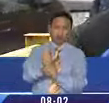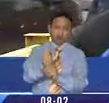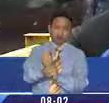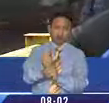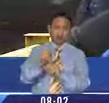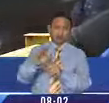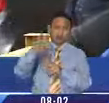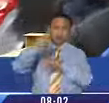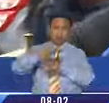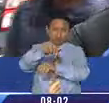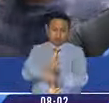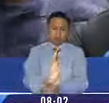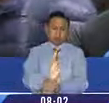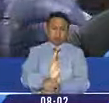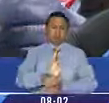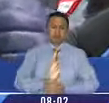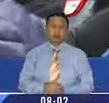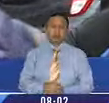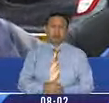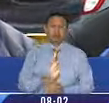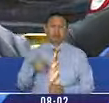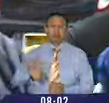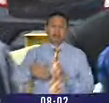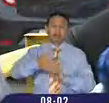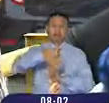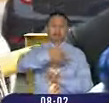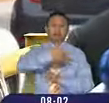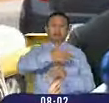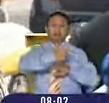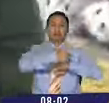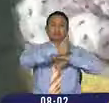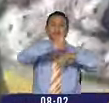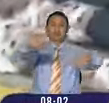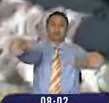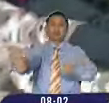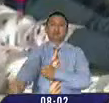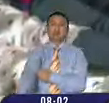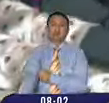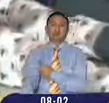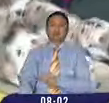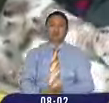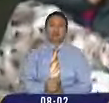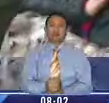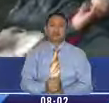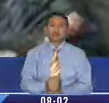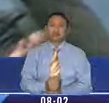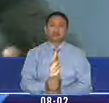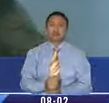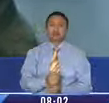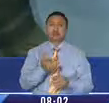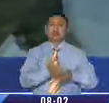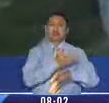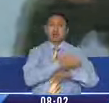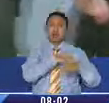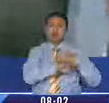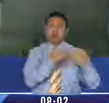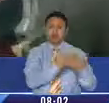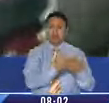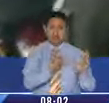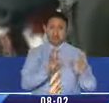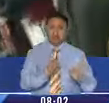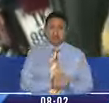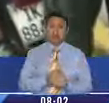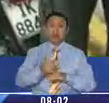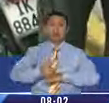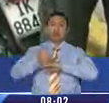a neutralizarlos, para proceder a trasladarlos hasta la autoridad competente. Pese a no contar con antecedentes delictivos, las autoridades y los